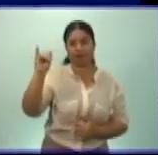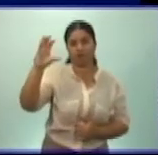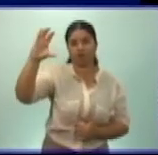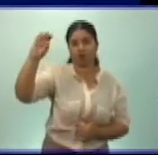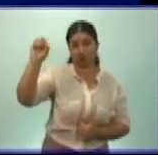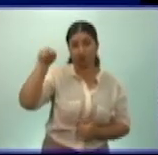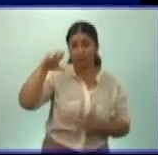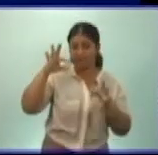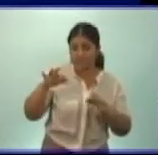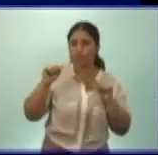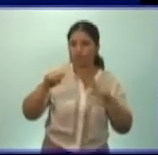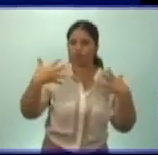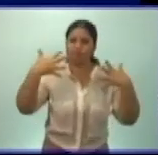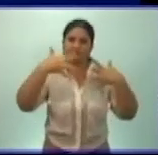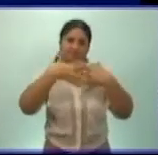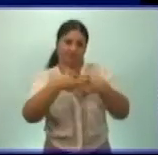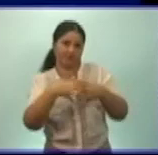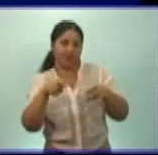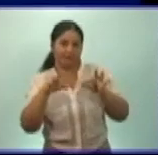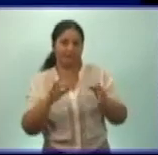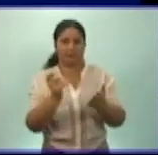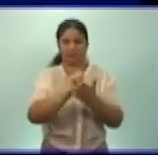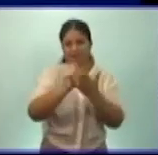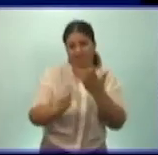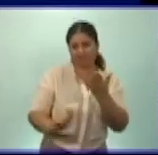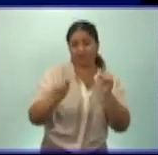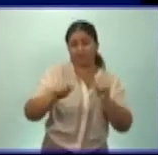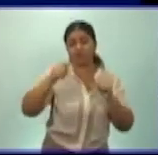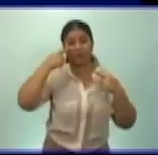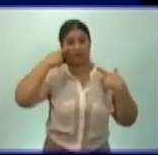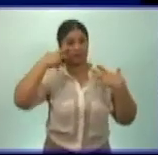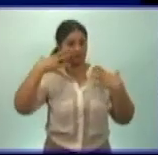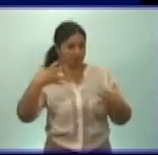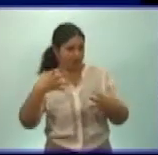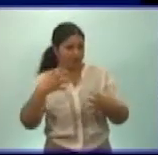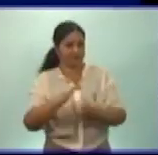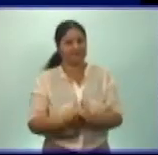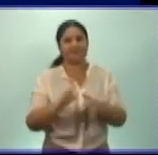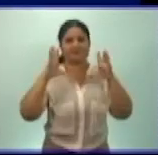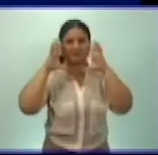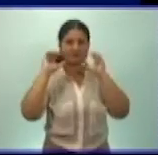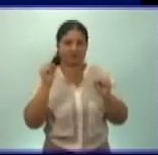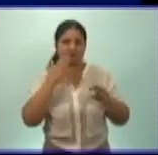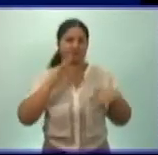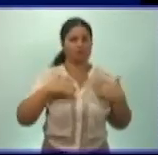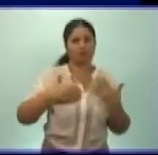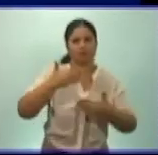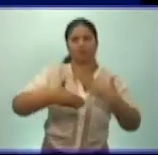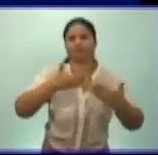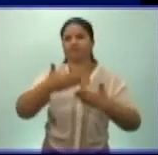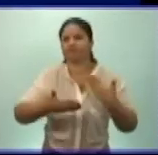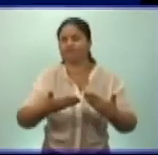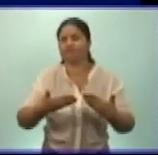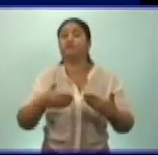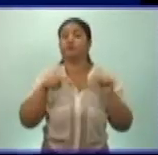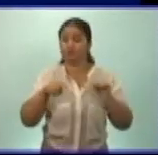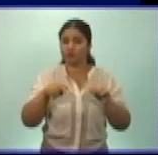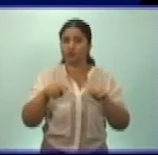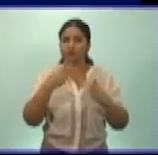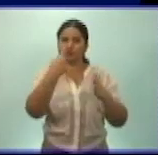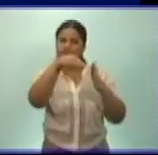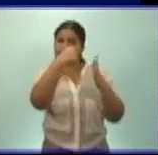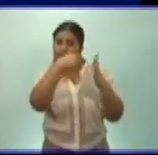Julieta, como ya habíamos recordado. Por tanto, son elementos, la acción que usted debe tener en cuenta para poder analizar con